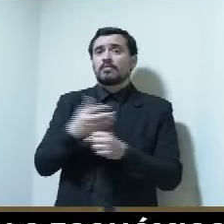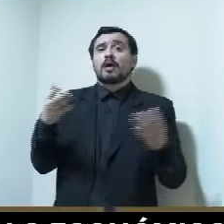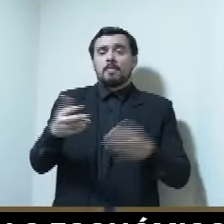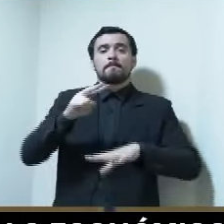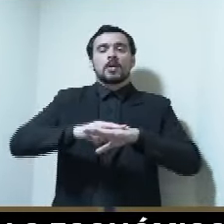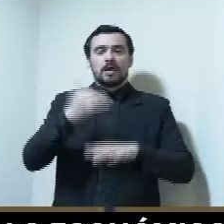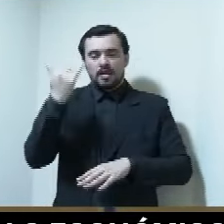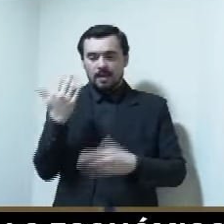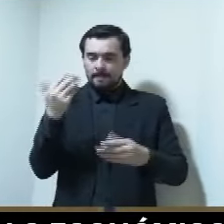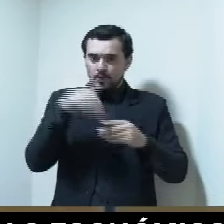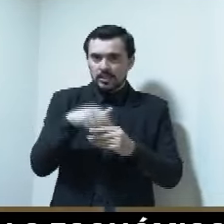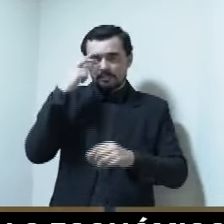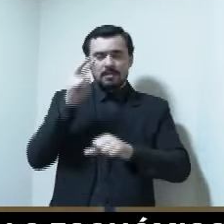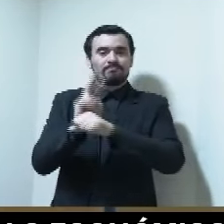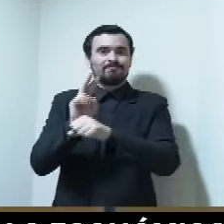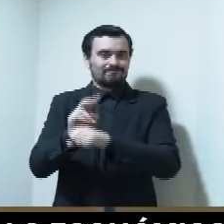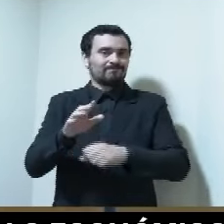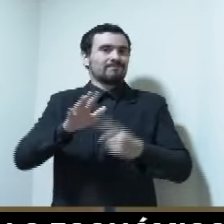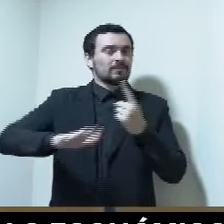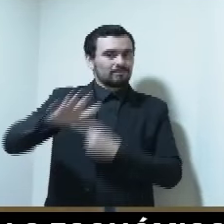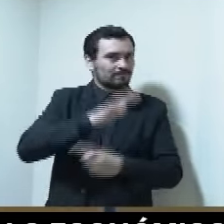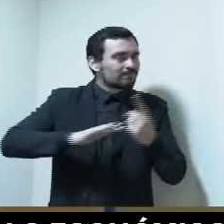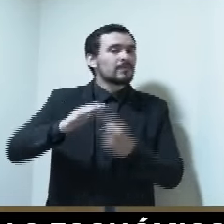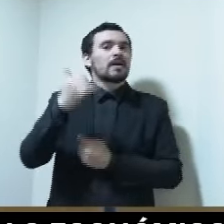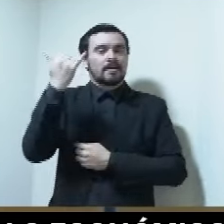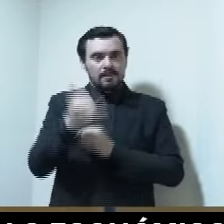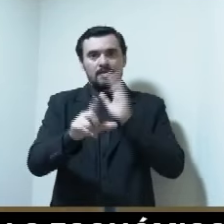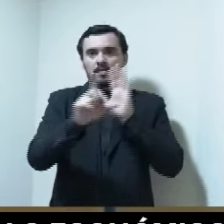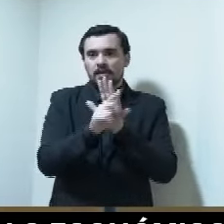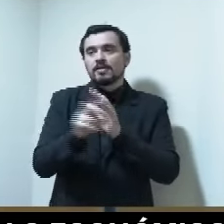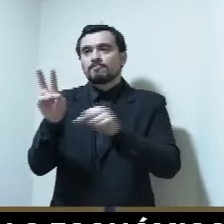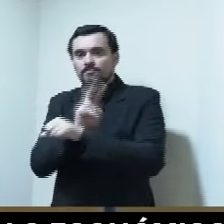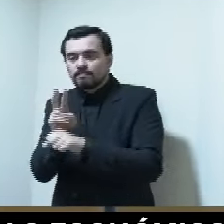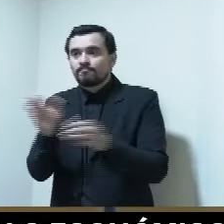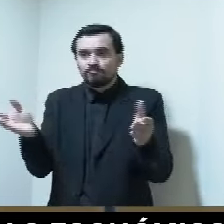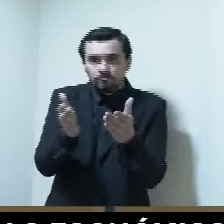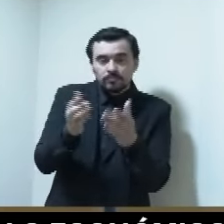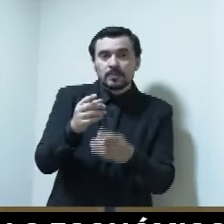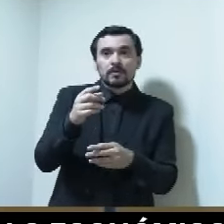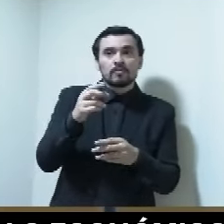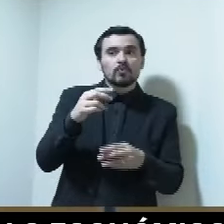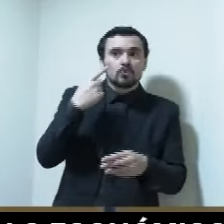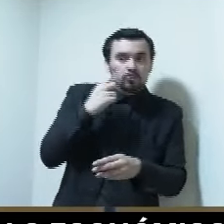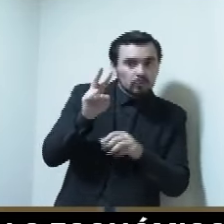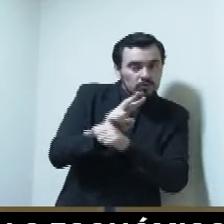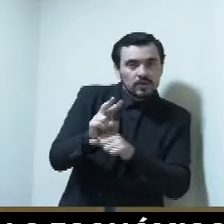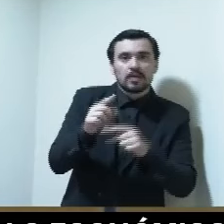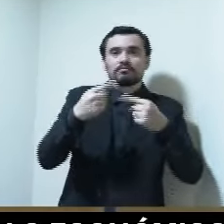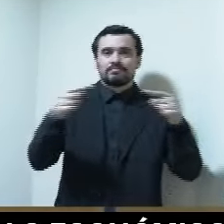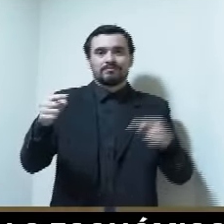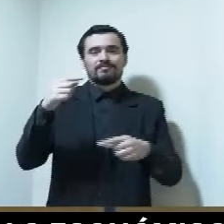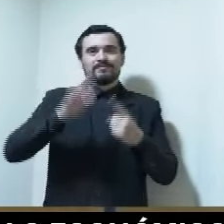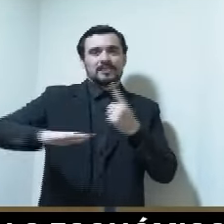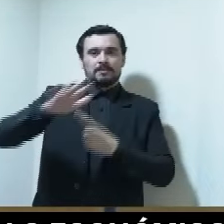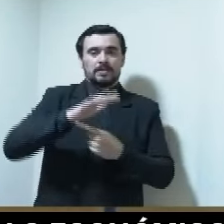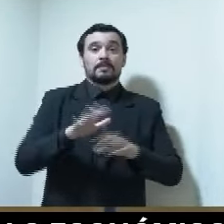una política ambiental nacional que garantiza la protección, conservación y regulación de los recursos naturales. En esta misma